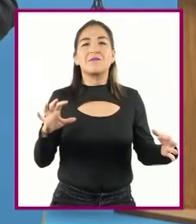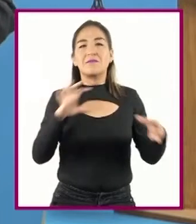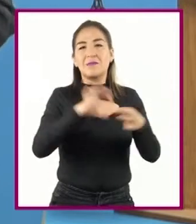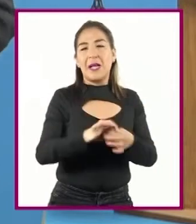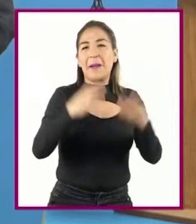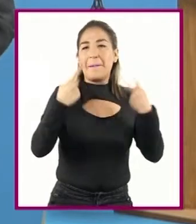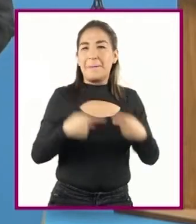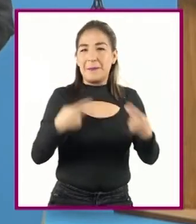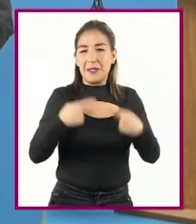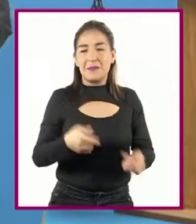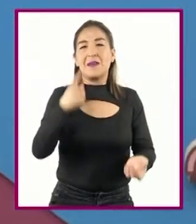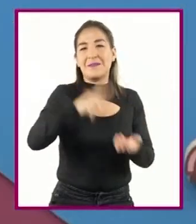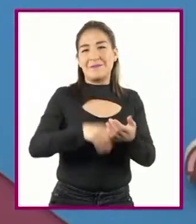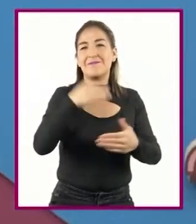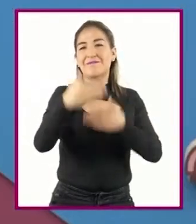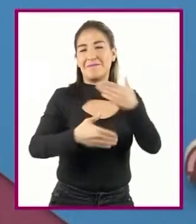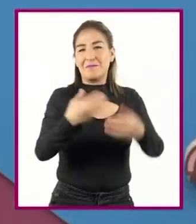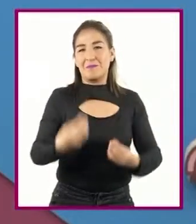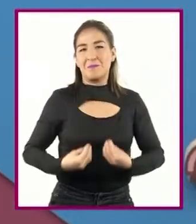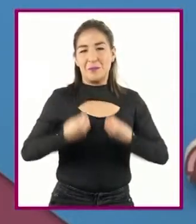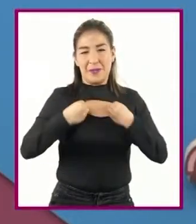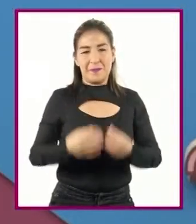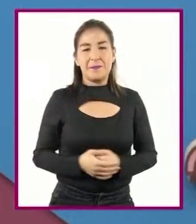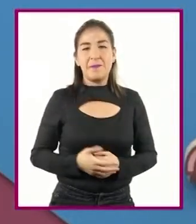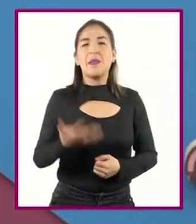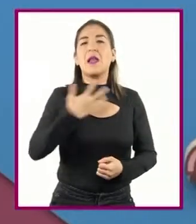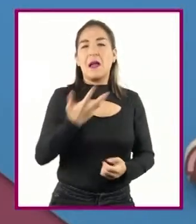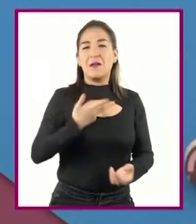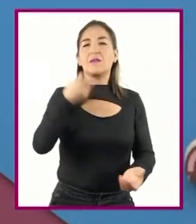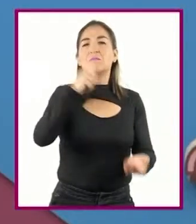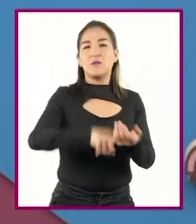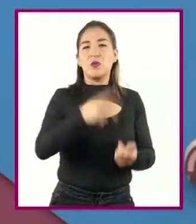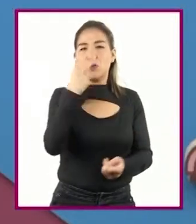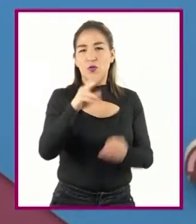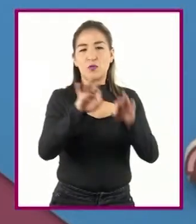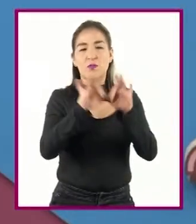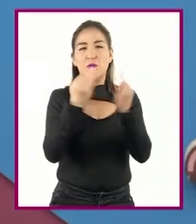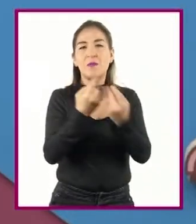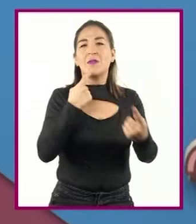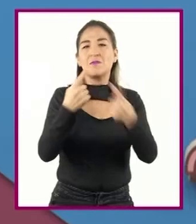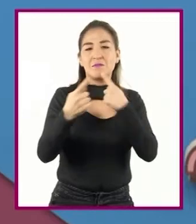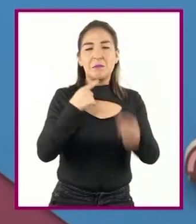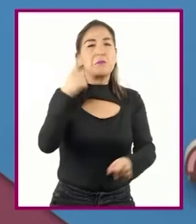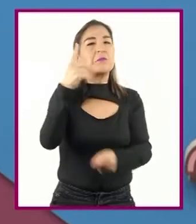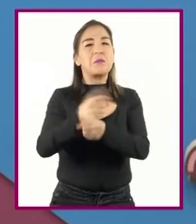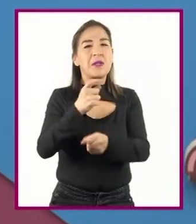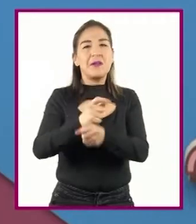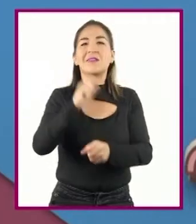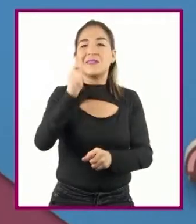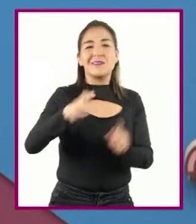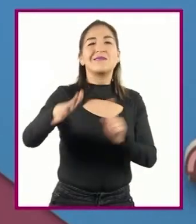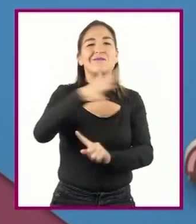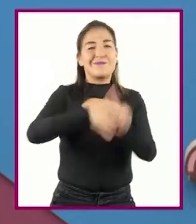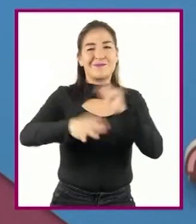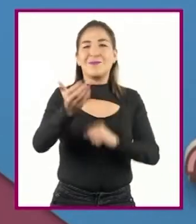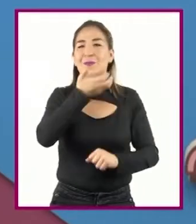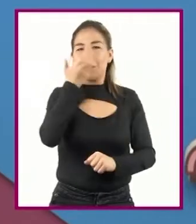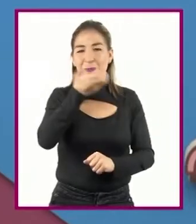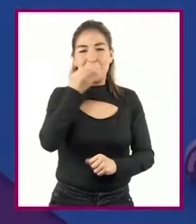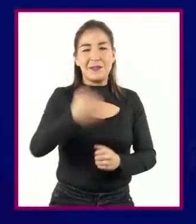las personas en la vida. Existen dos clases de diálogo. El primero es muy común para